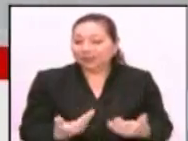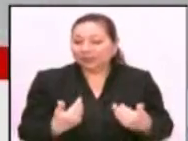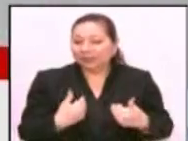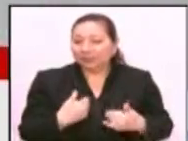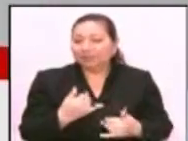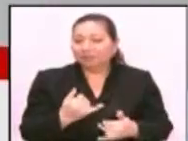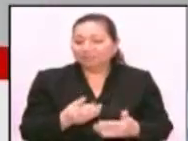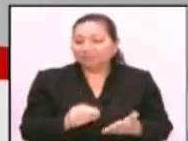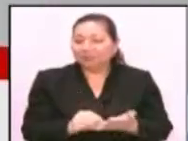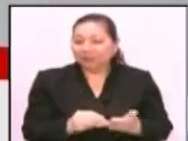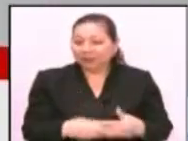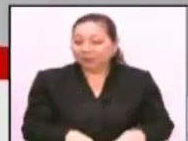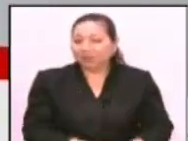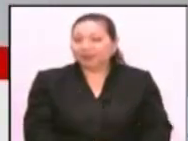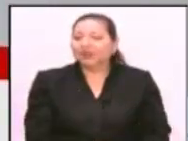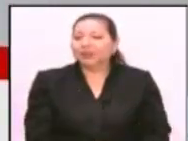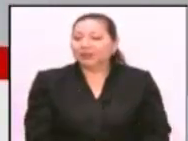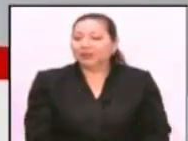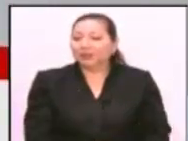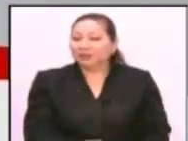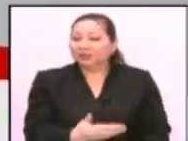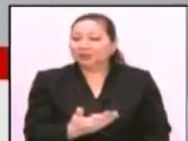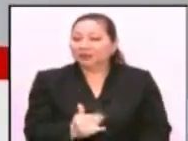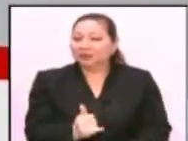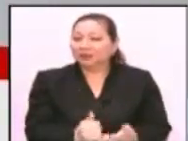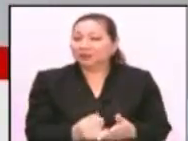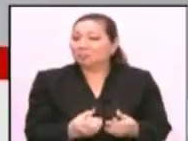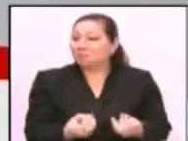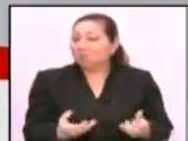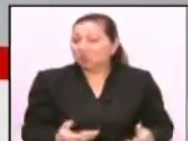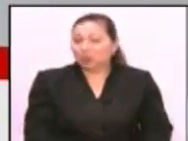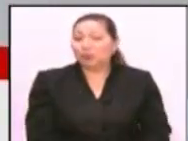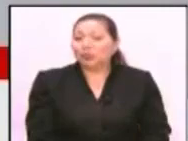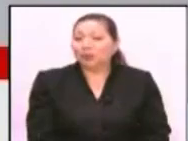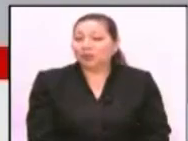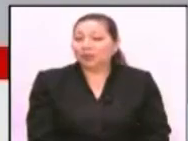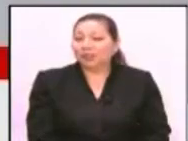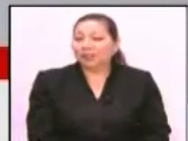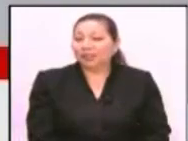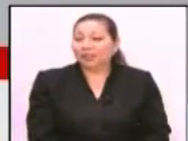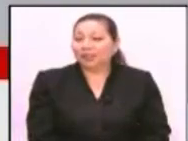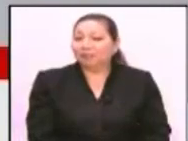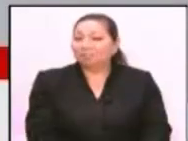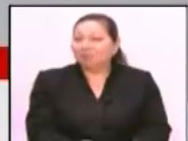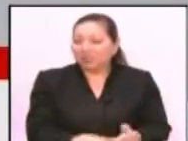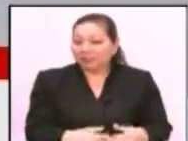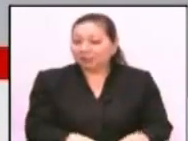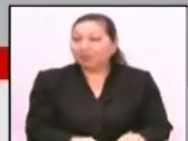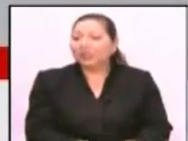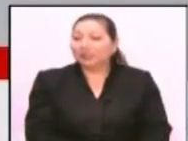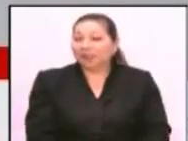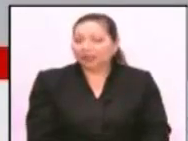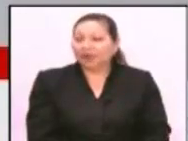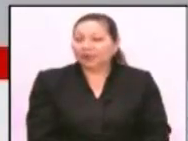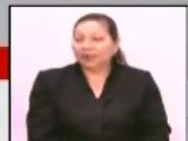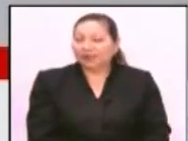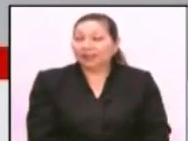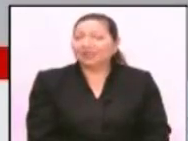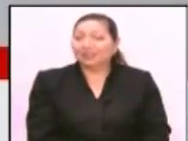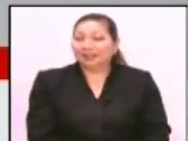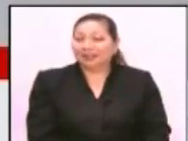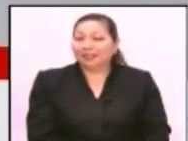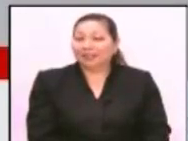el fin es lo importante, y a veces olvidamos que en mucho y en políticas públicas los medios son casi tan importantes como los fines.